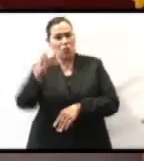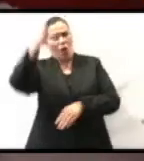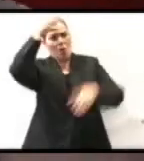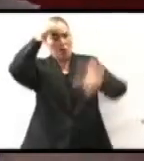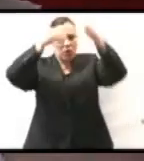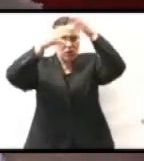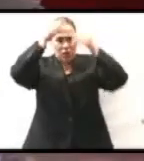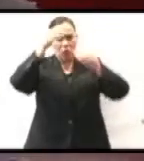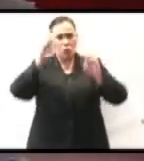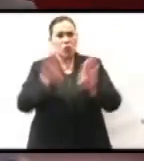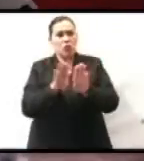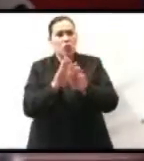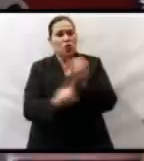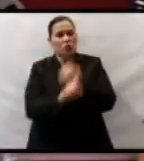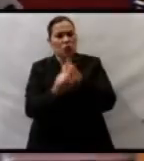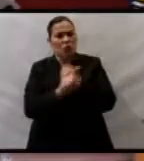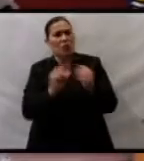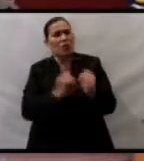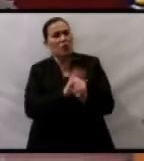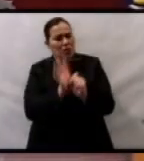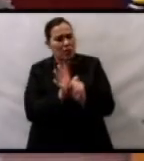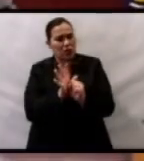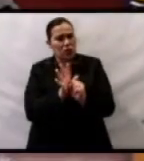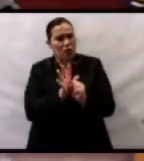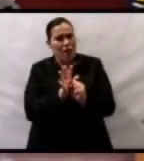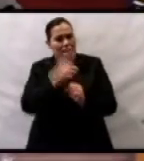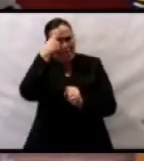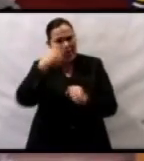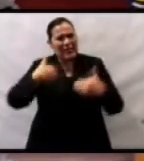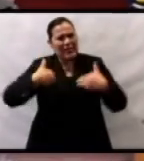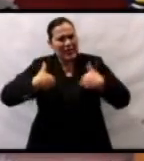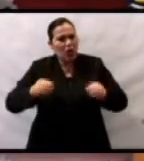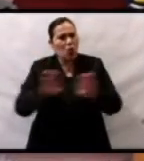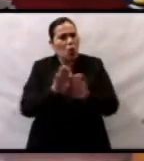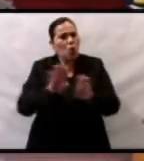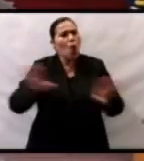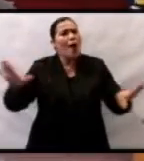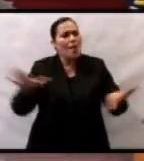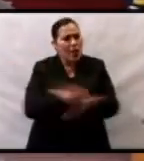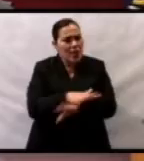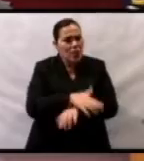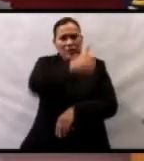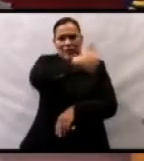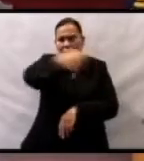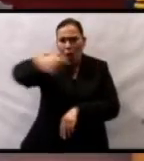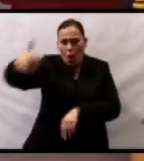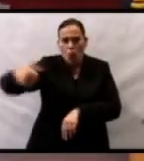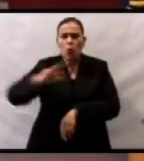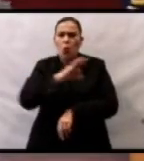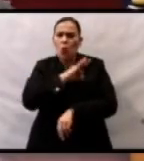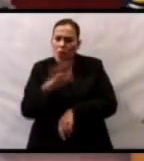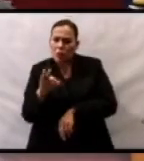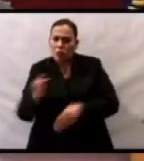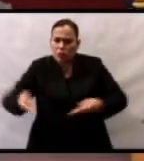así de crítica para entender que cambiaremos en la medida en la que cada uno ponemos de nuestra